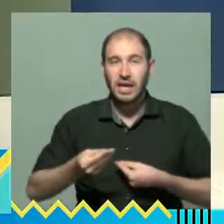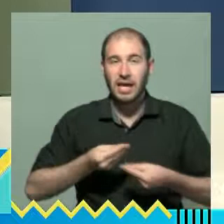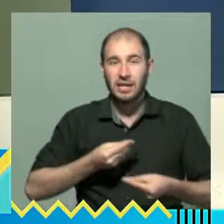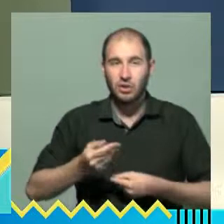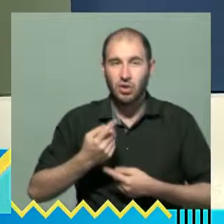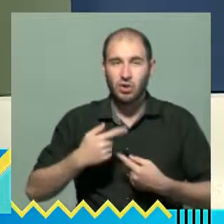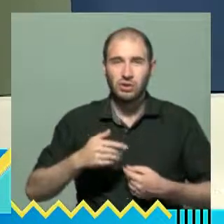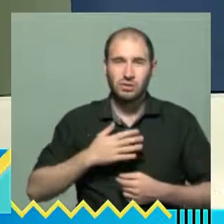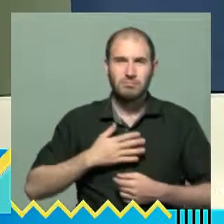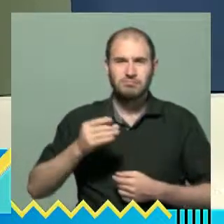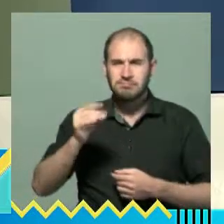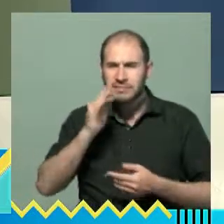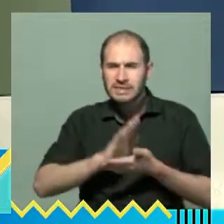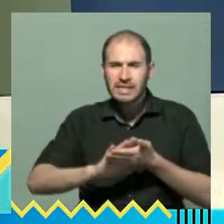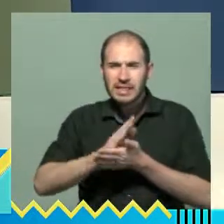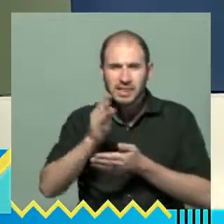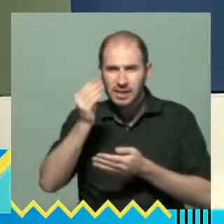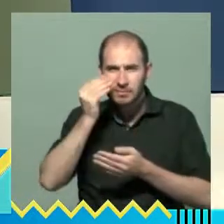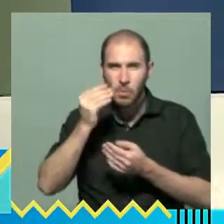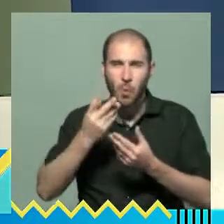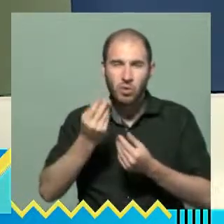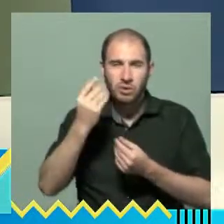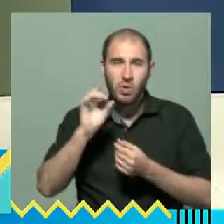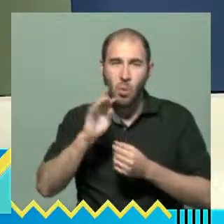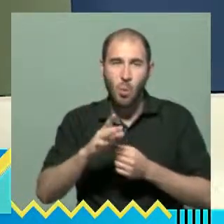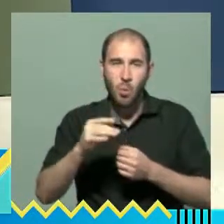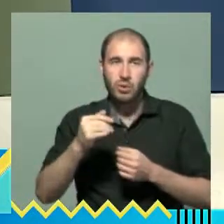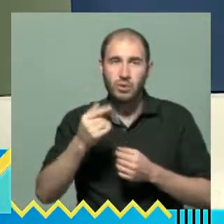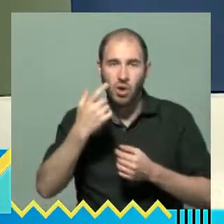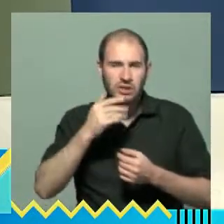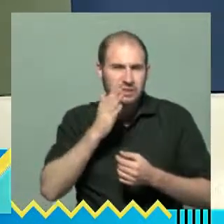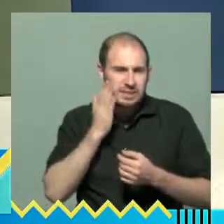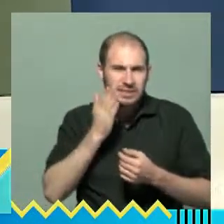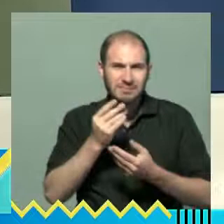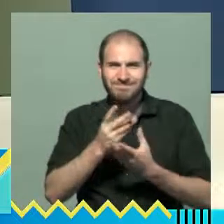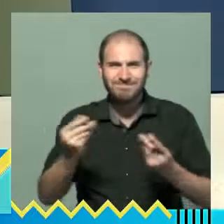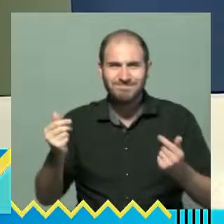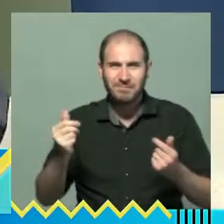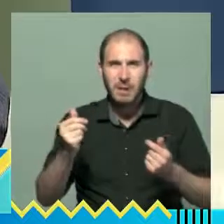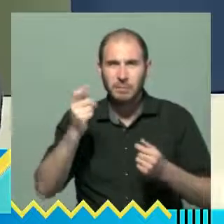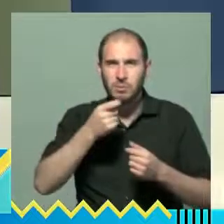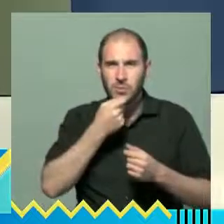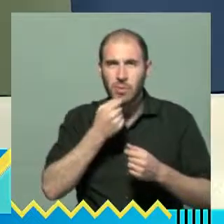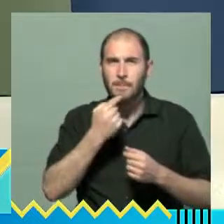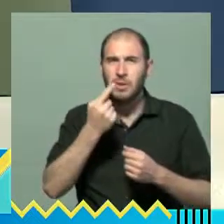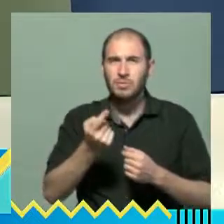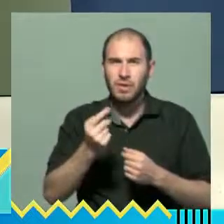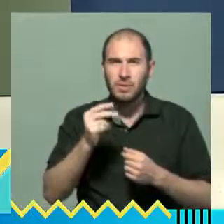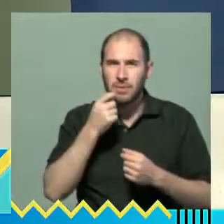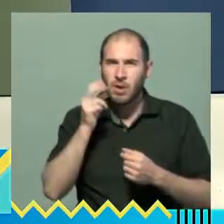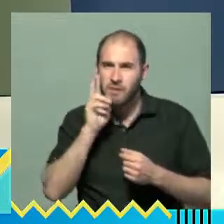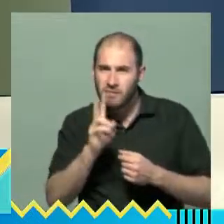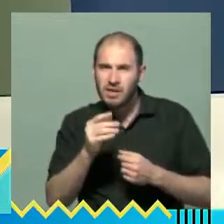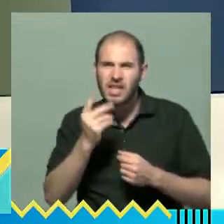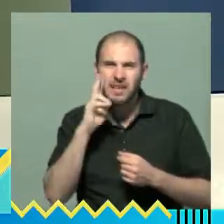para percibir. Claro. En más de una oportunidad somos meros pasajeros de nuestra percepción. ¿Cuántos de nosotros nos hacemos la pregunta de qué vemos cuando miramos